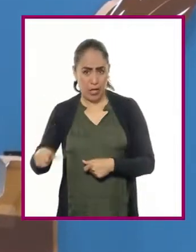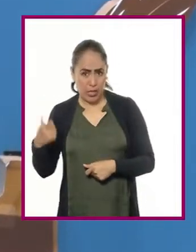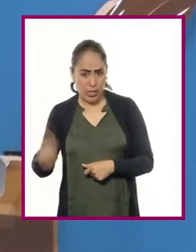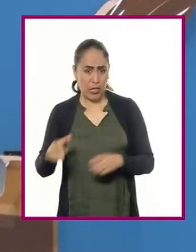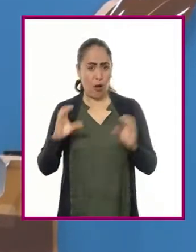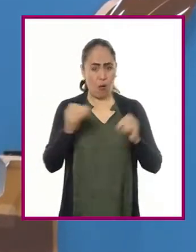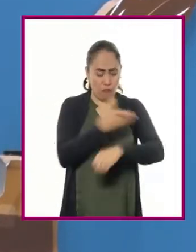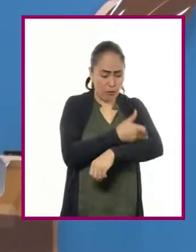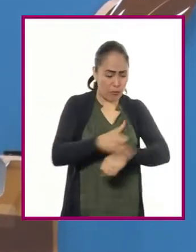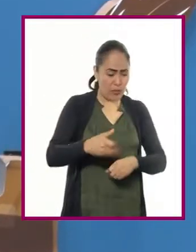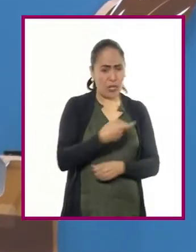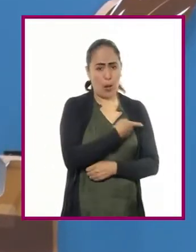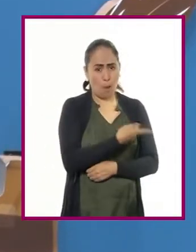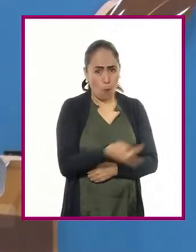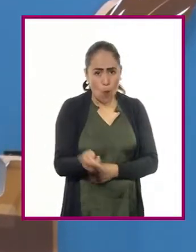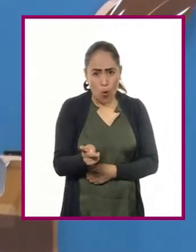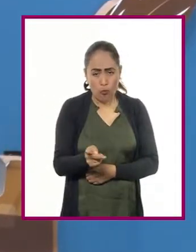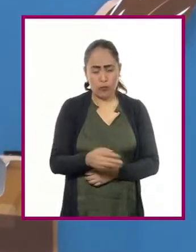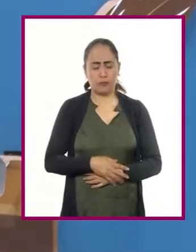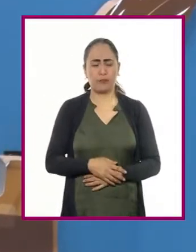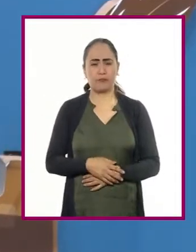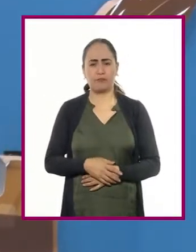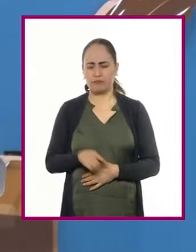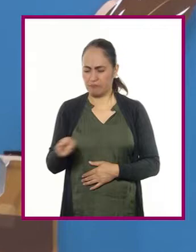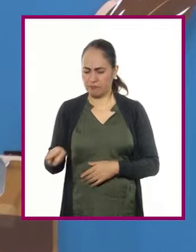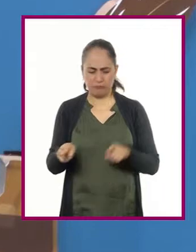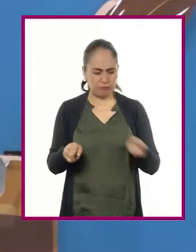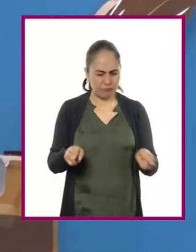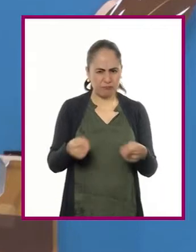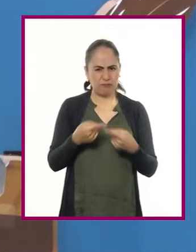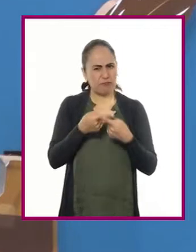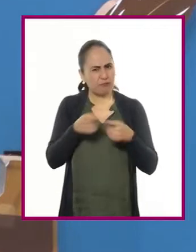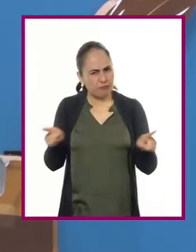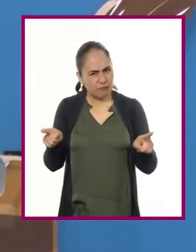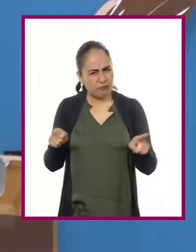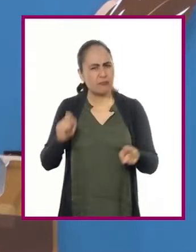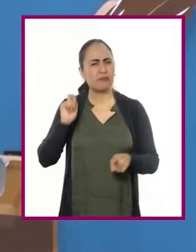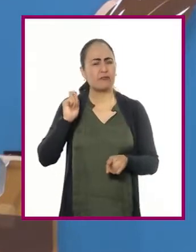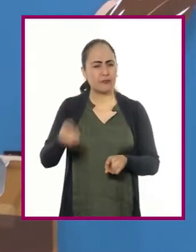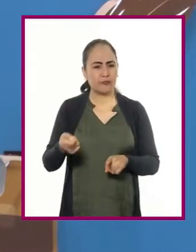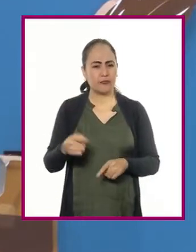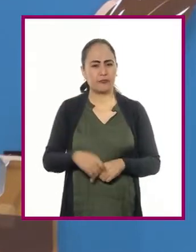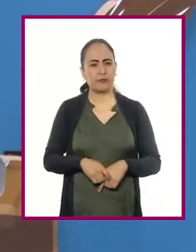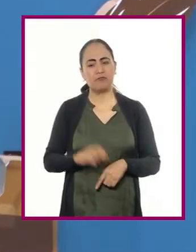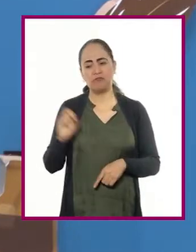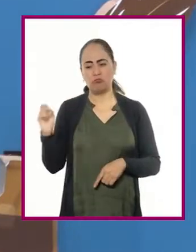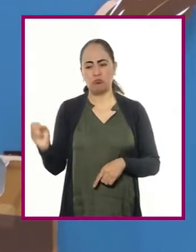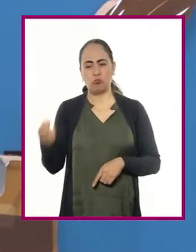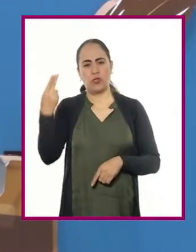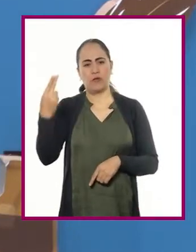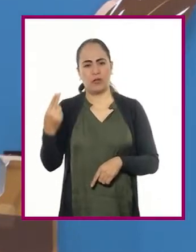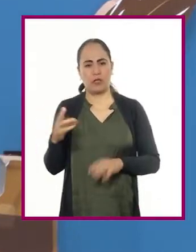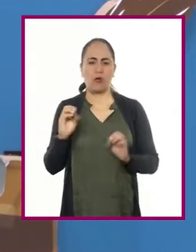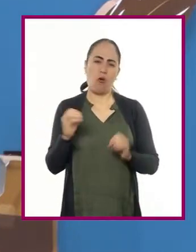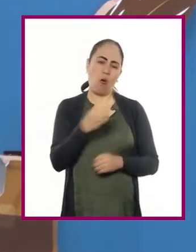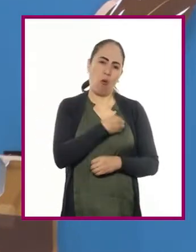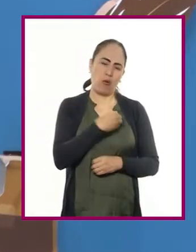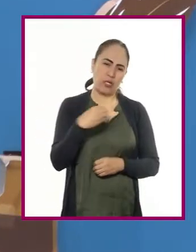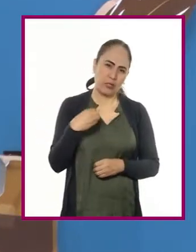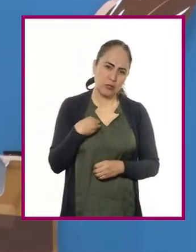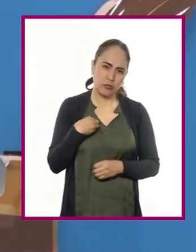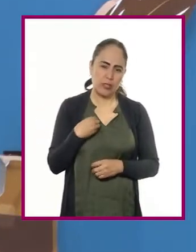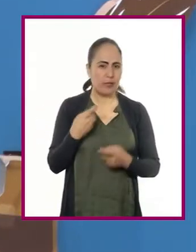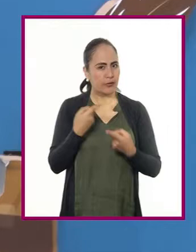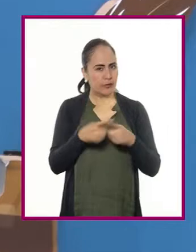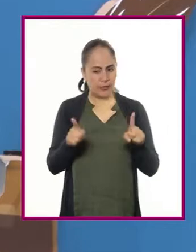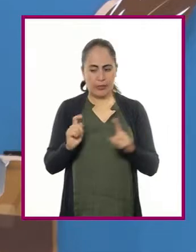plebeya. La diferencia central entre ambos ámbitos era la existencia de privilegios y obligaciones